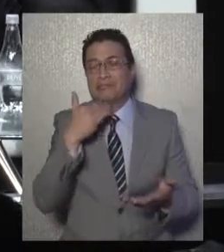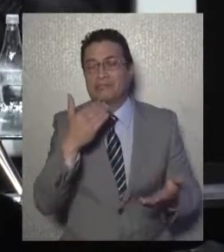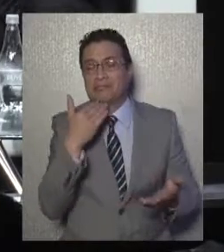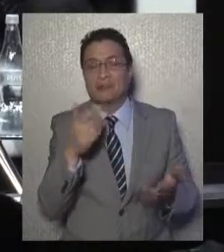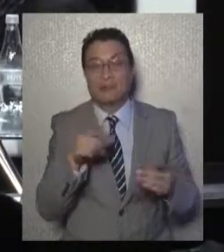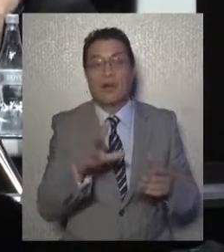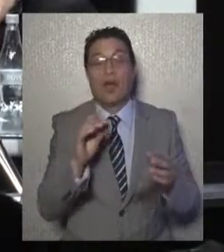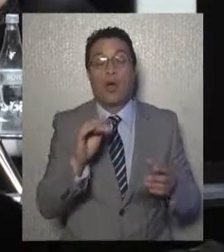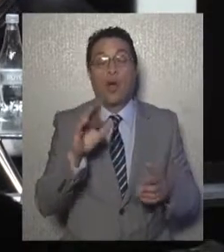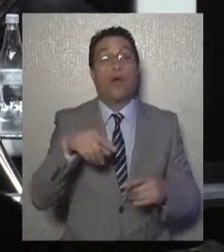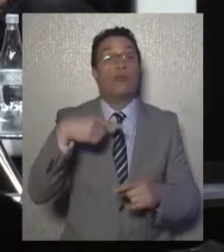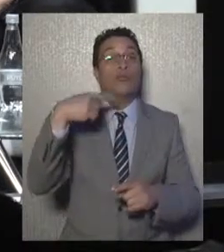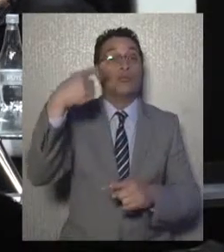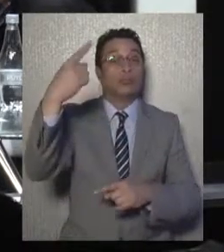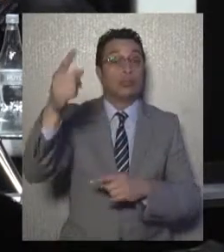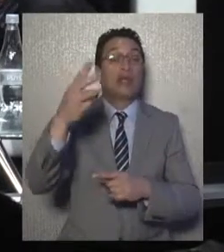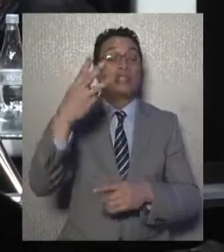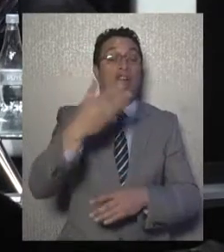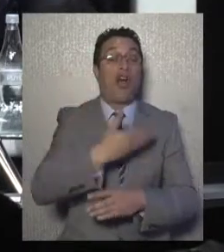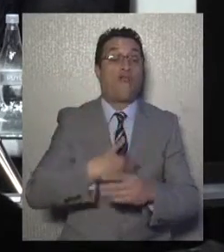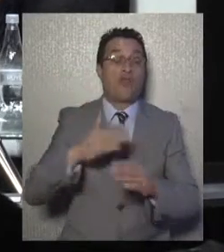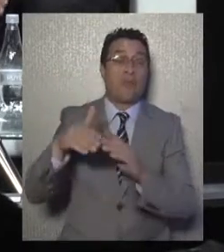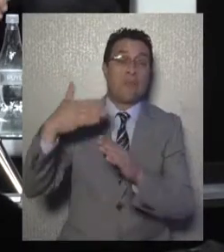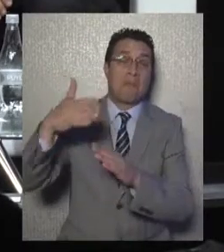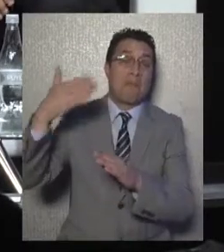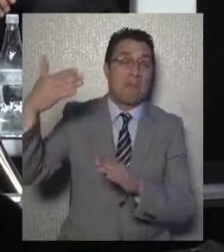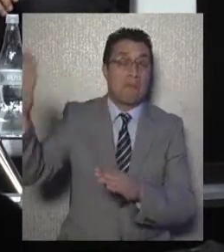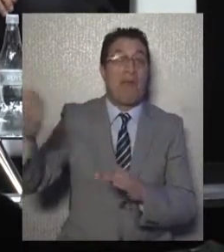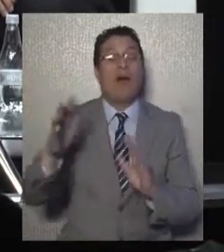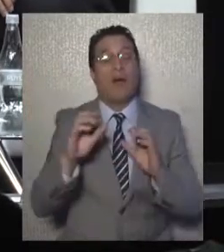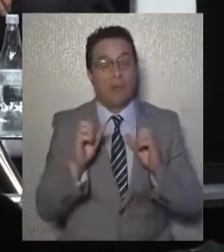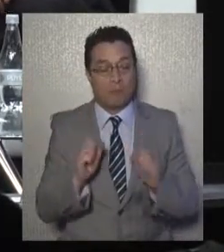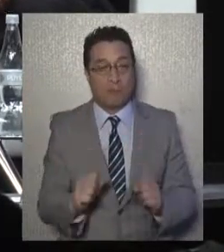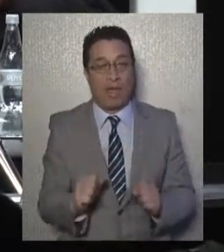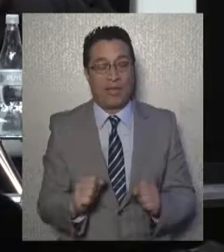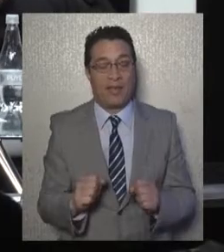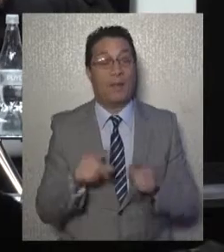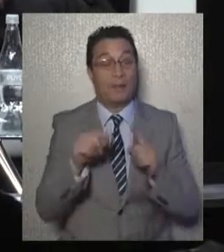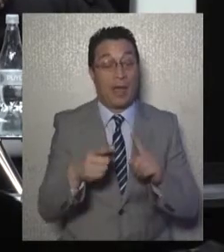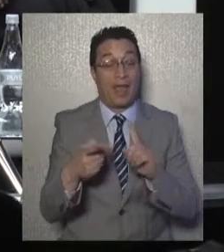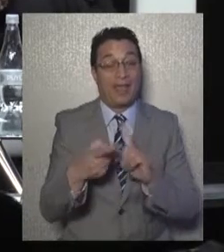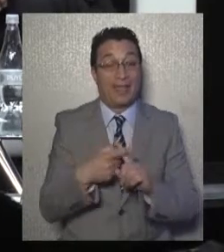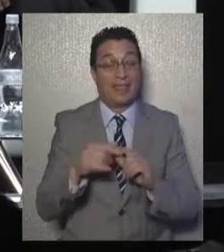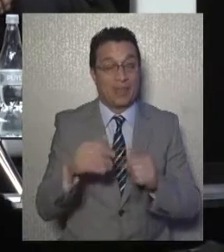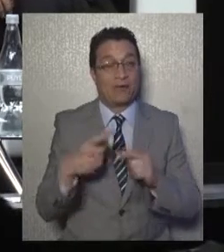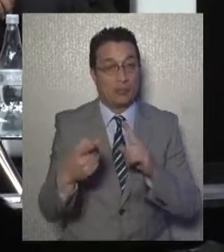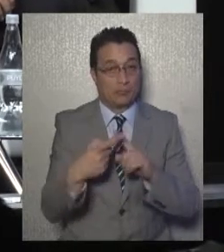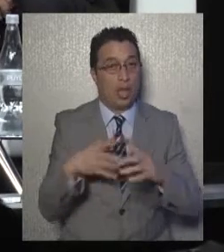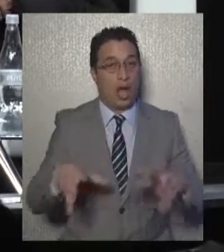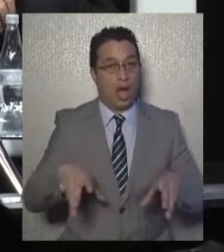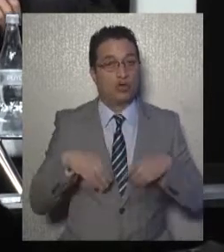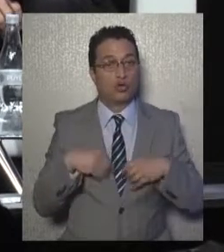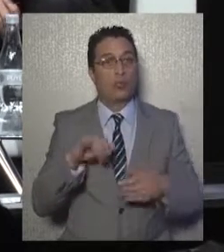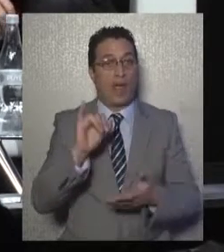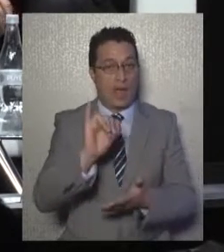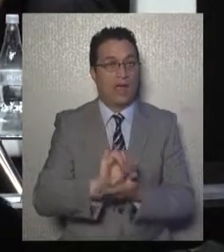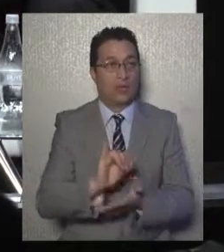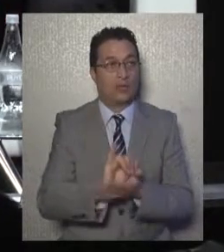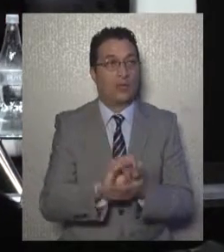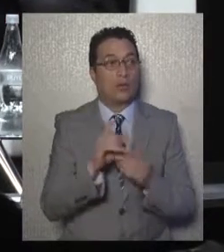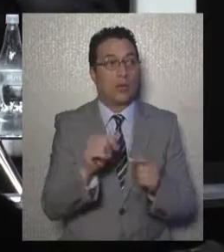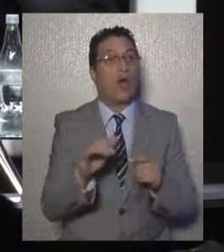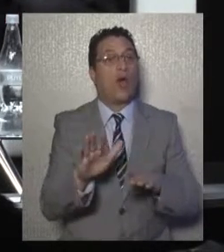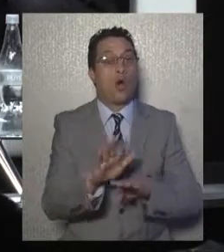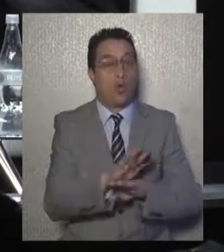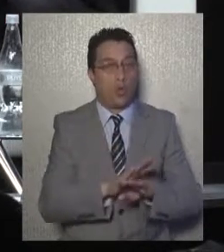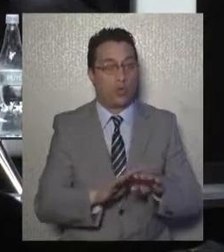a cosechar el próximo en tres gobiernos más. Entonces, si tú no asumes este desafío institucionalmente, y yo ahí le saco el sombrero al gobierno, porque al crear